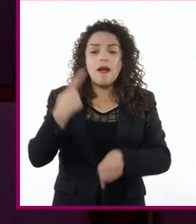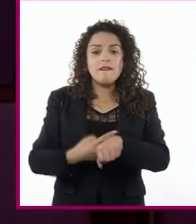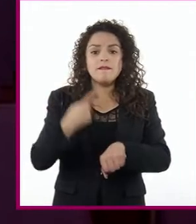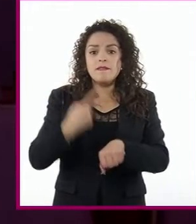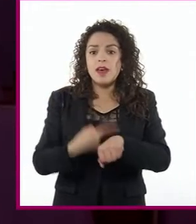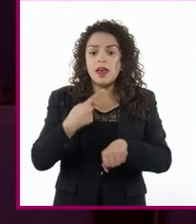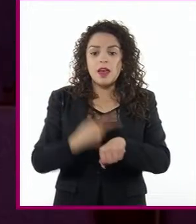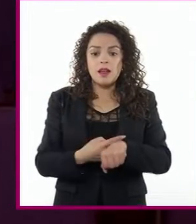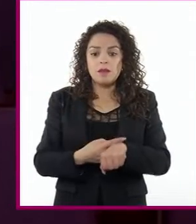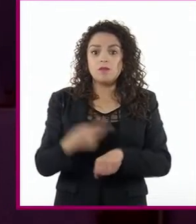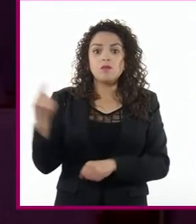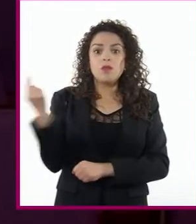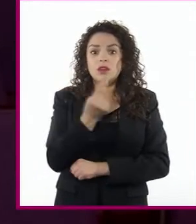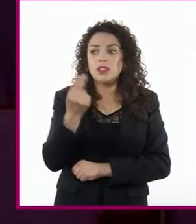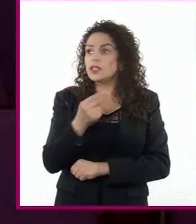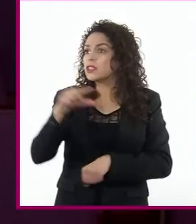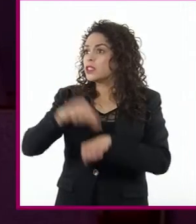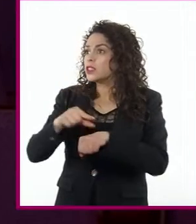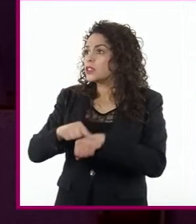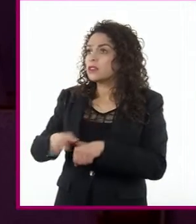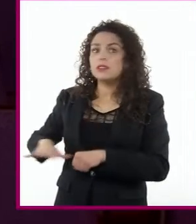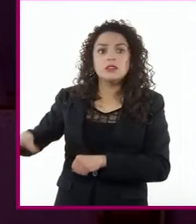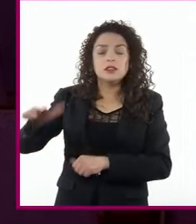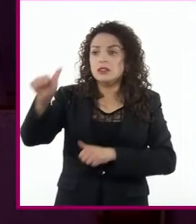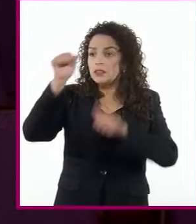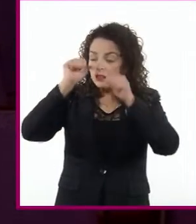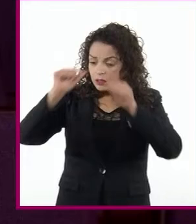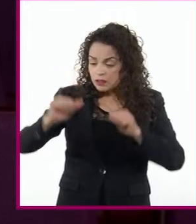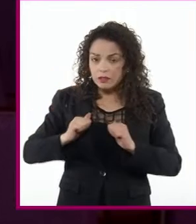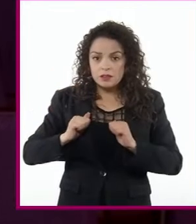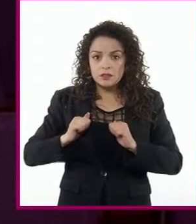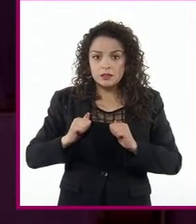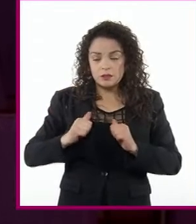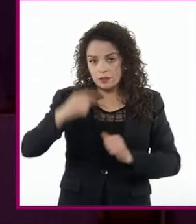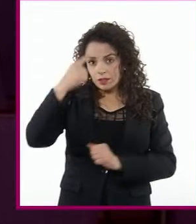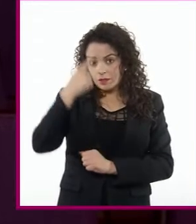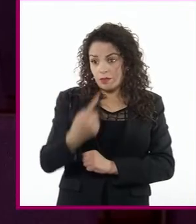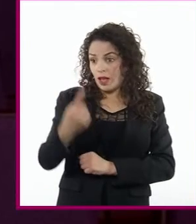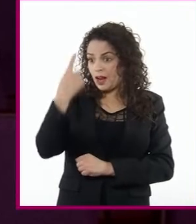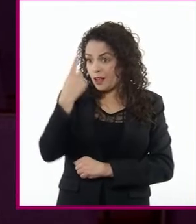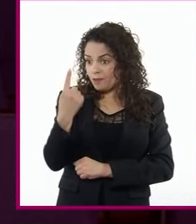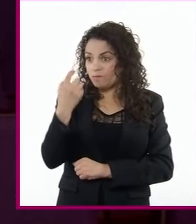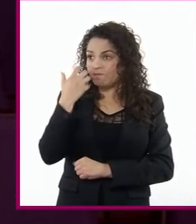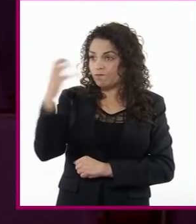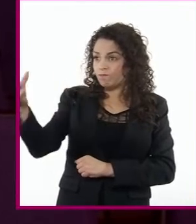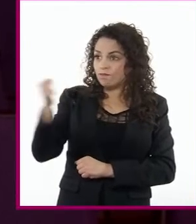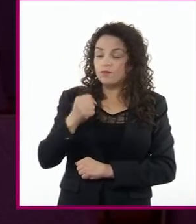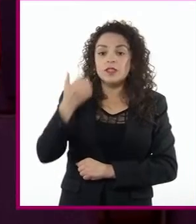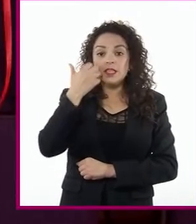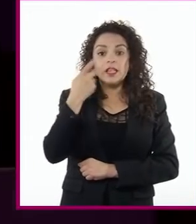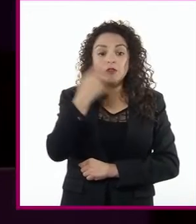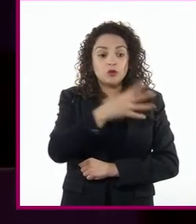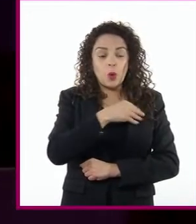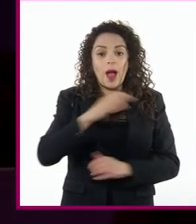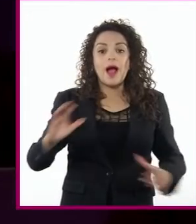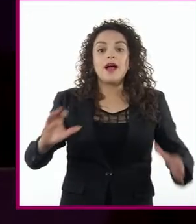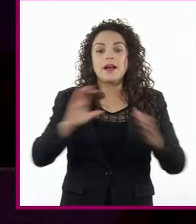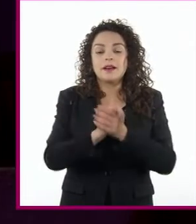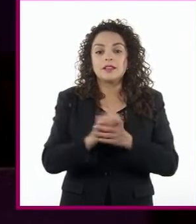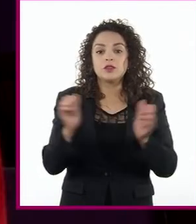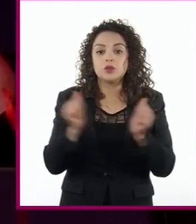estar rodeado de médicos. Para conseguir tener uno, planea casar a su hija con el hijo del